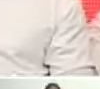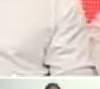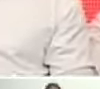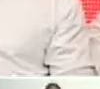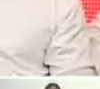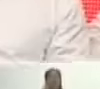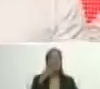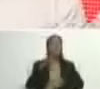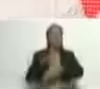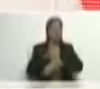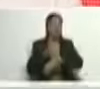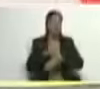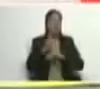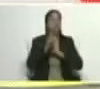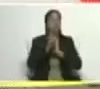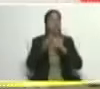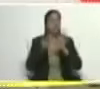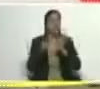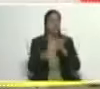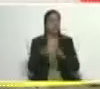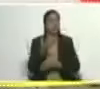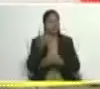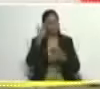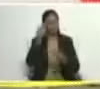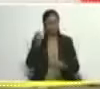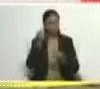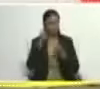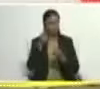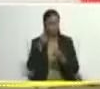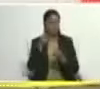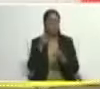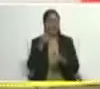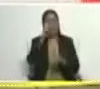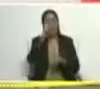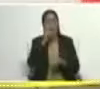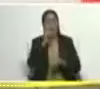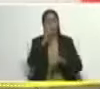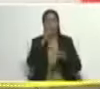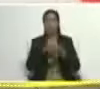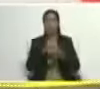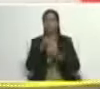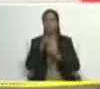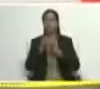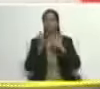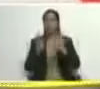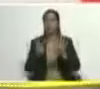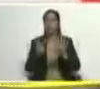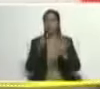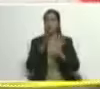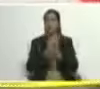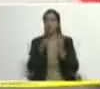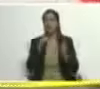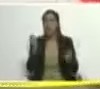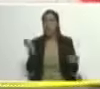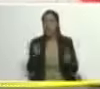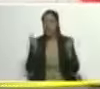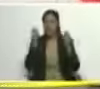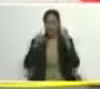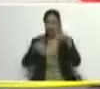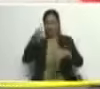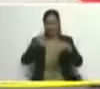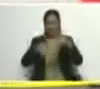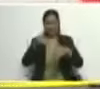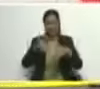jueves 17 de mayo 2018, en el cierre de la campaña electoral entonces del